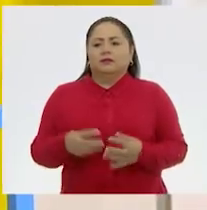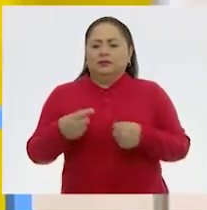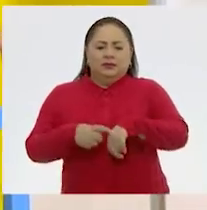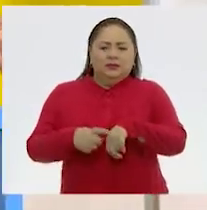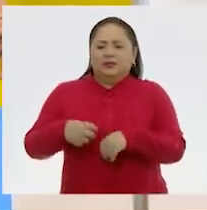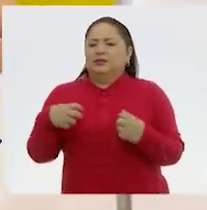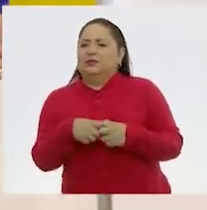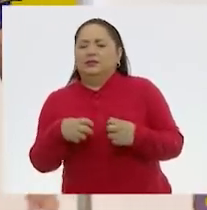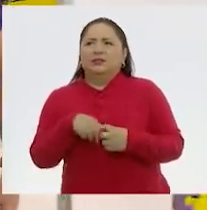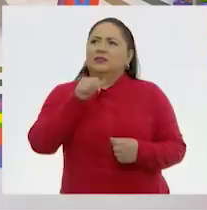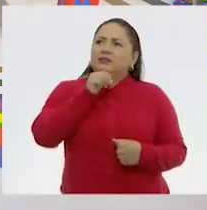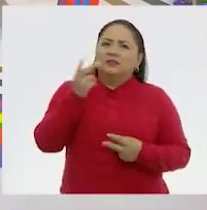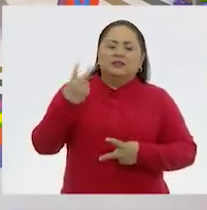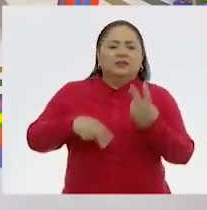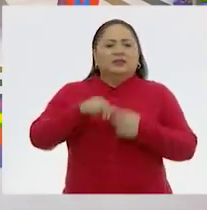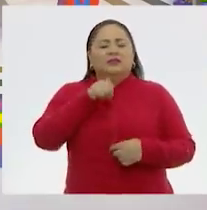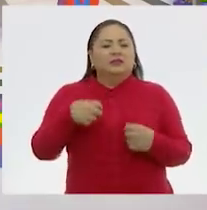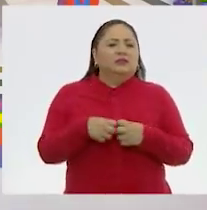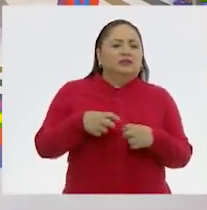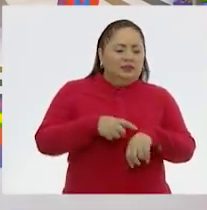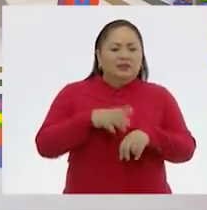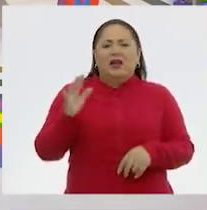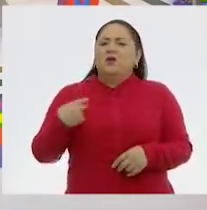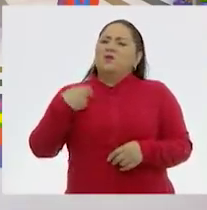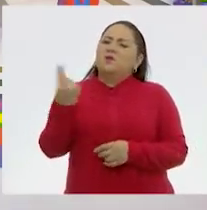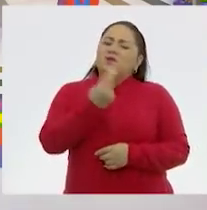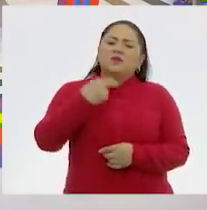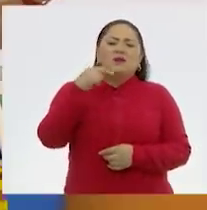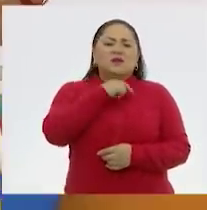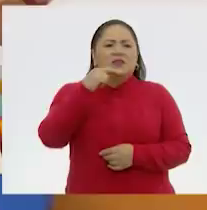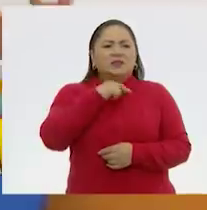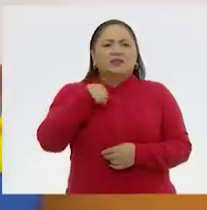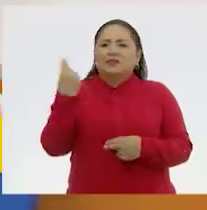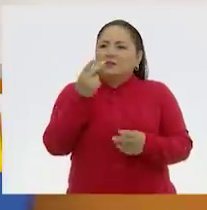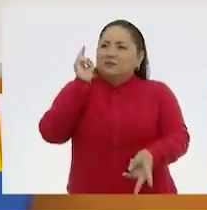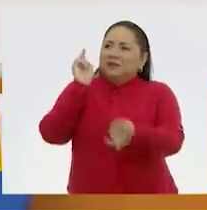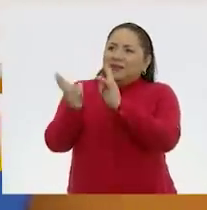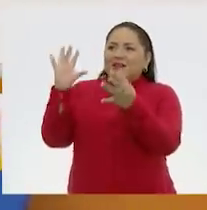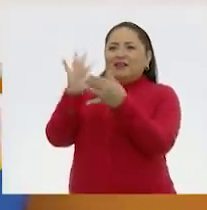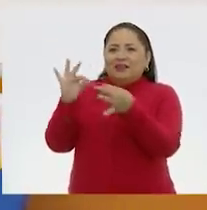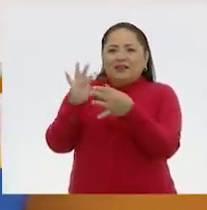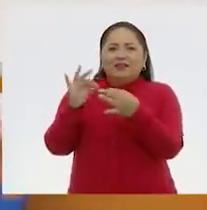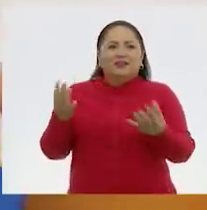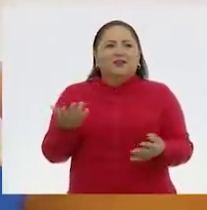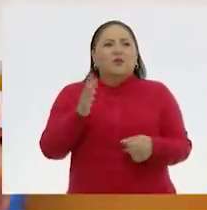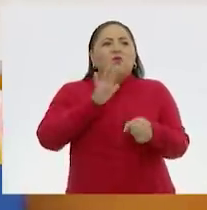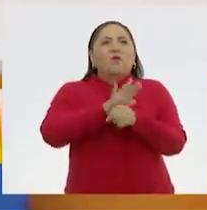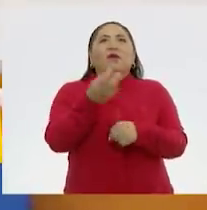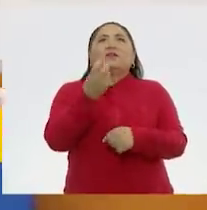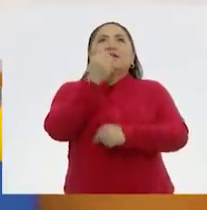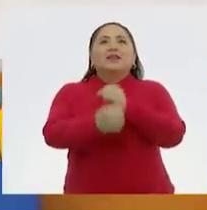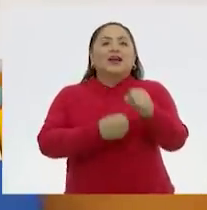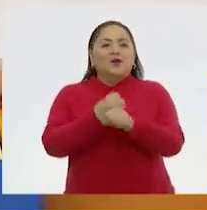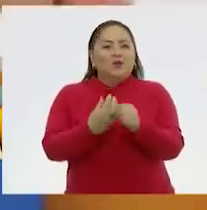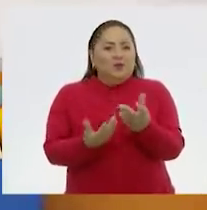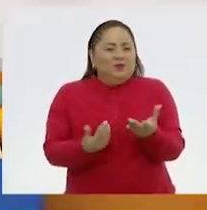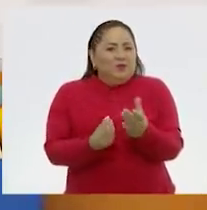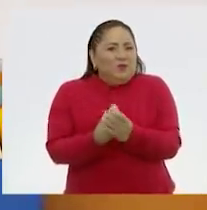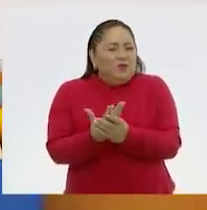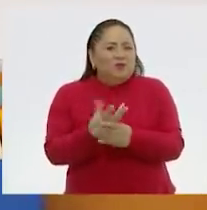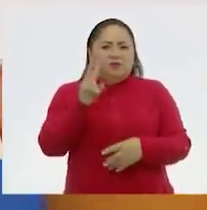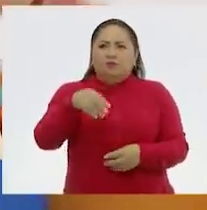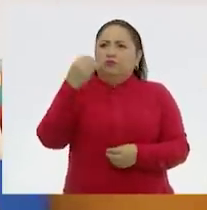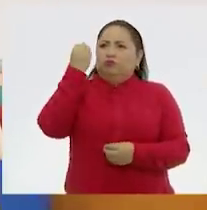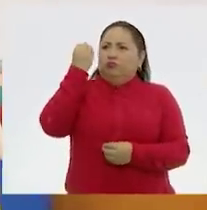llega, no llega. Y ya me urge a mí ver a Eric para platicarle cuáles son mis propósitos de Año Nuevo. Ya se fueron